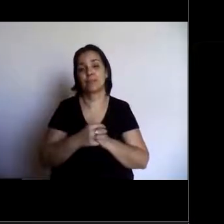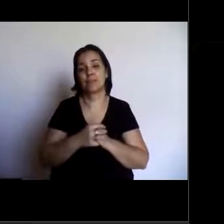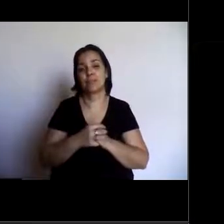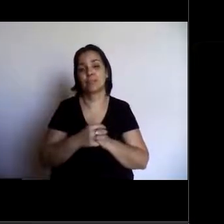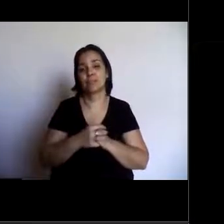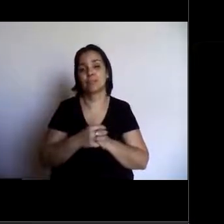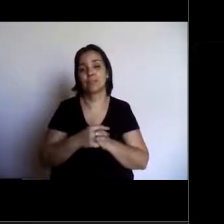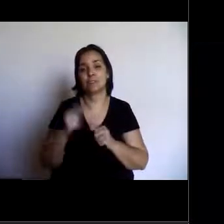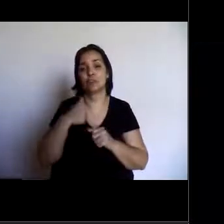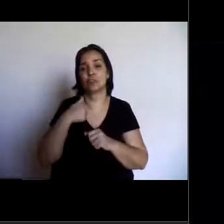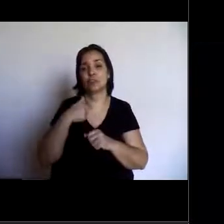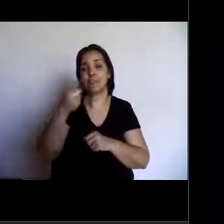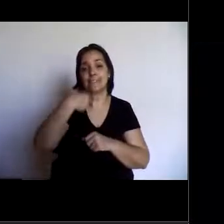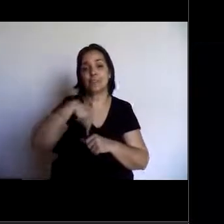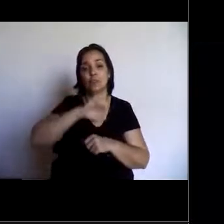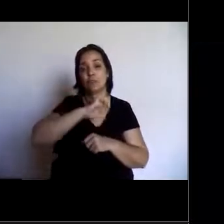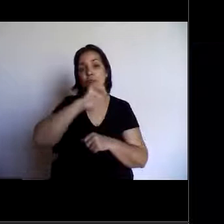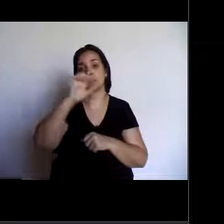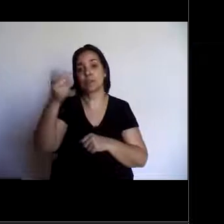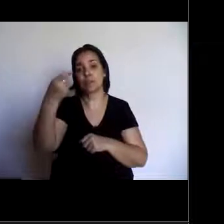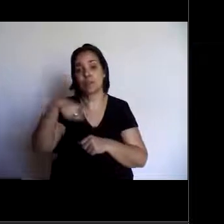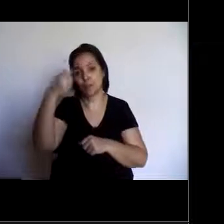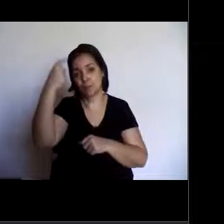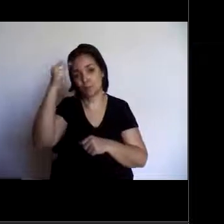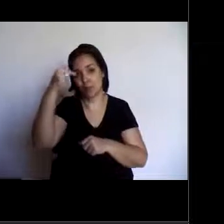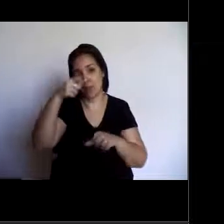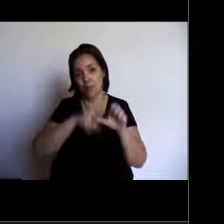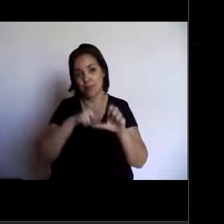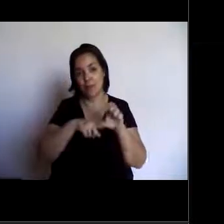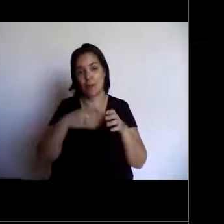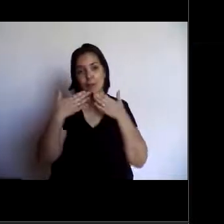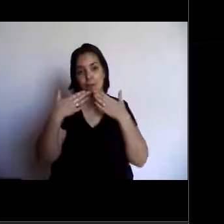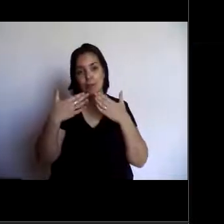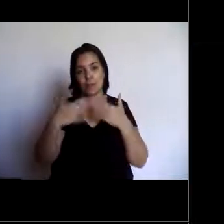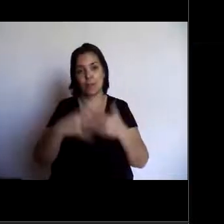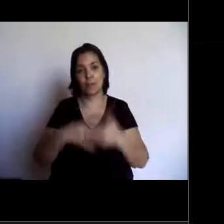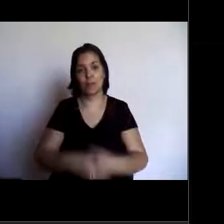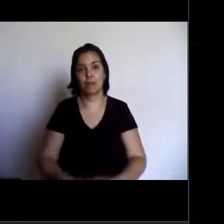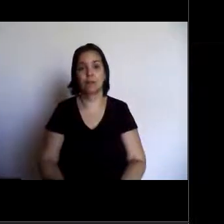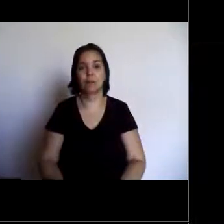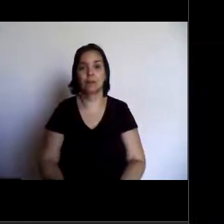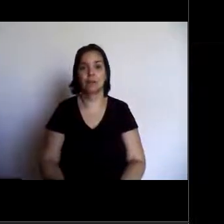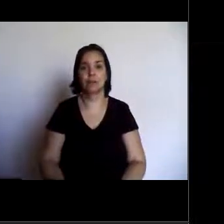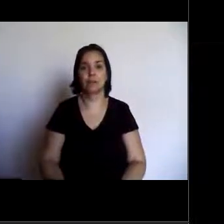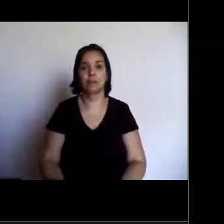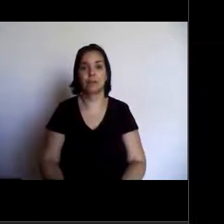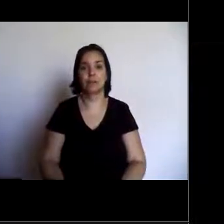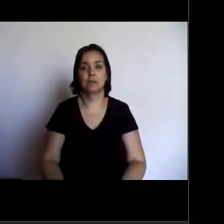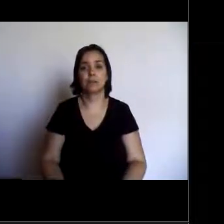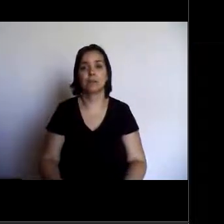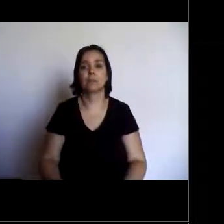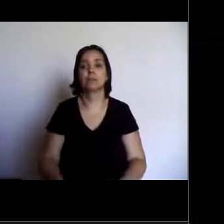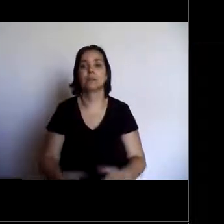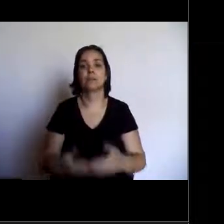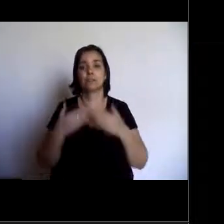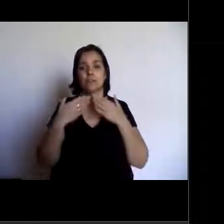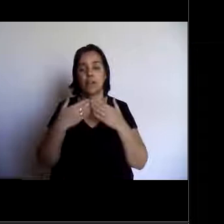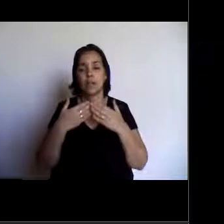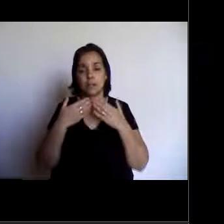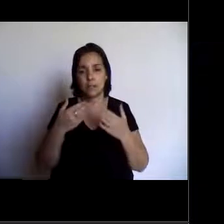nuestra Europa y de nuestros municipios extremeños. Muchas gracias. Bien, Rocío, muchísimas gracias a ti.